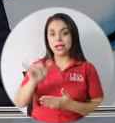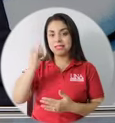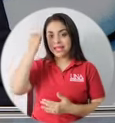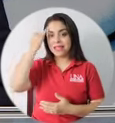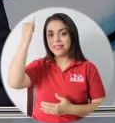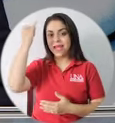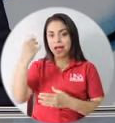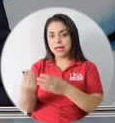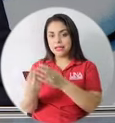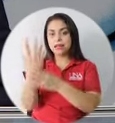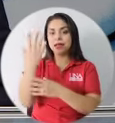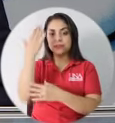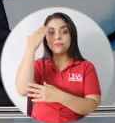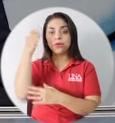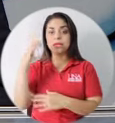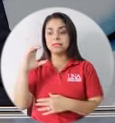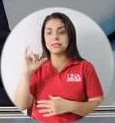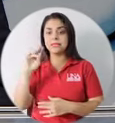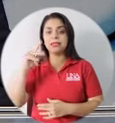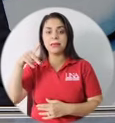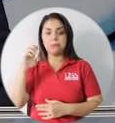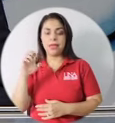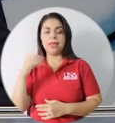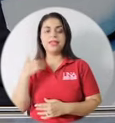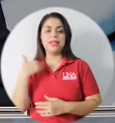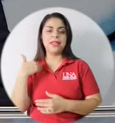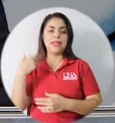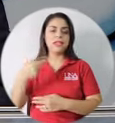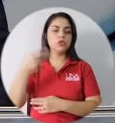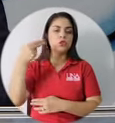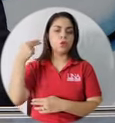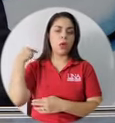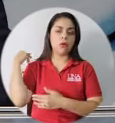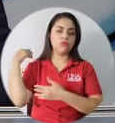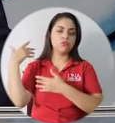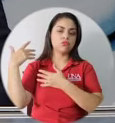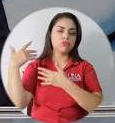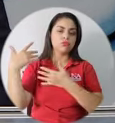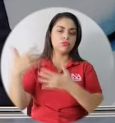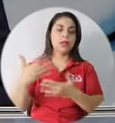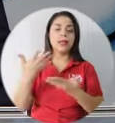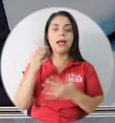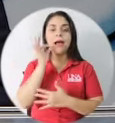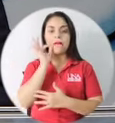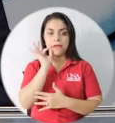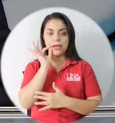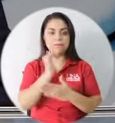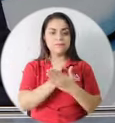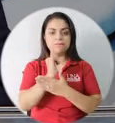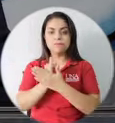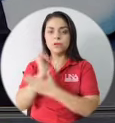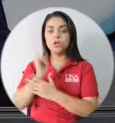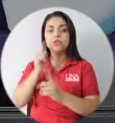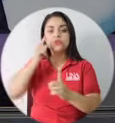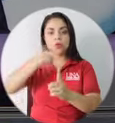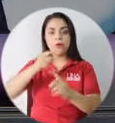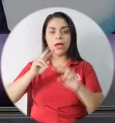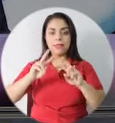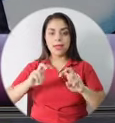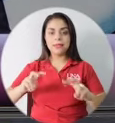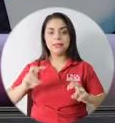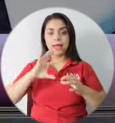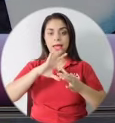tenido una trayectoria de investigación en el tema del café, vinculado al análisis de la cadena de valor del